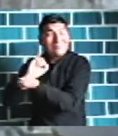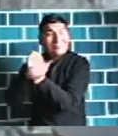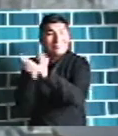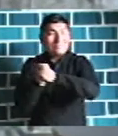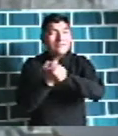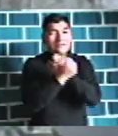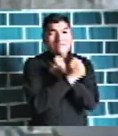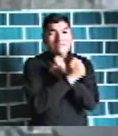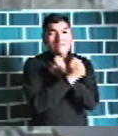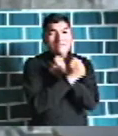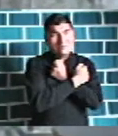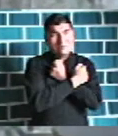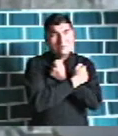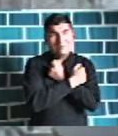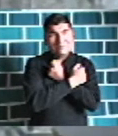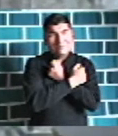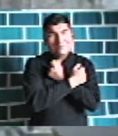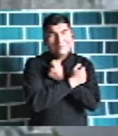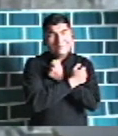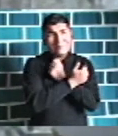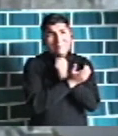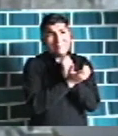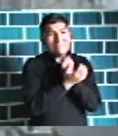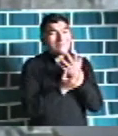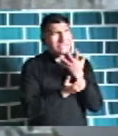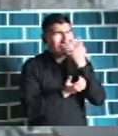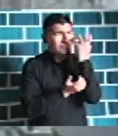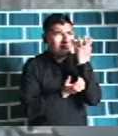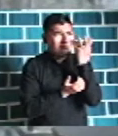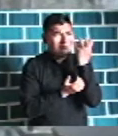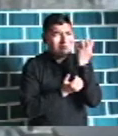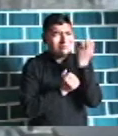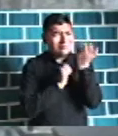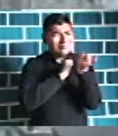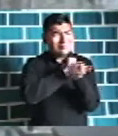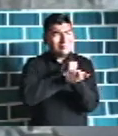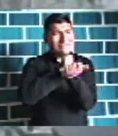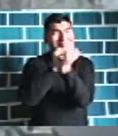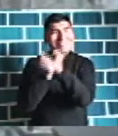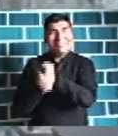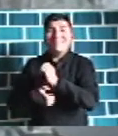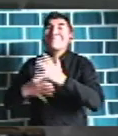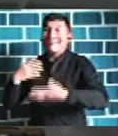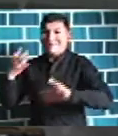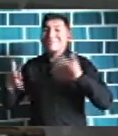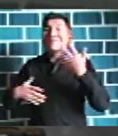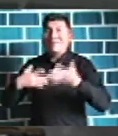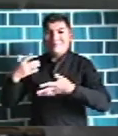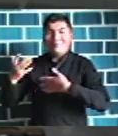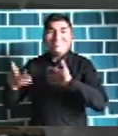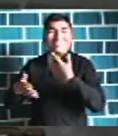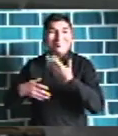amor pasemos de la ira a la alegría